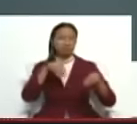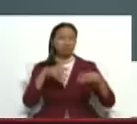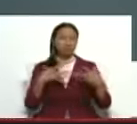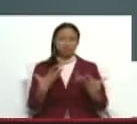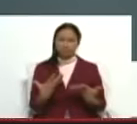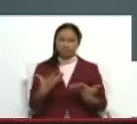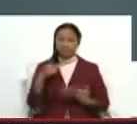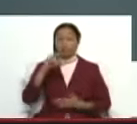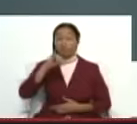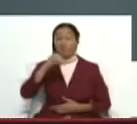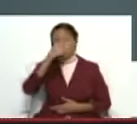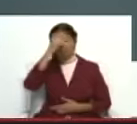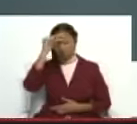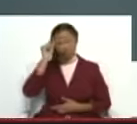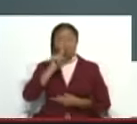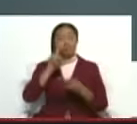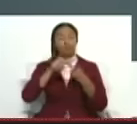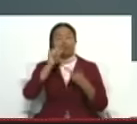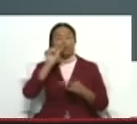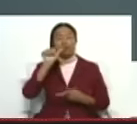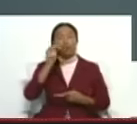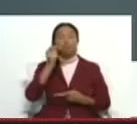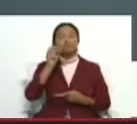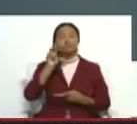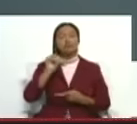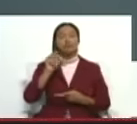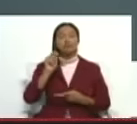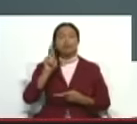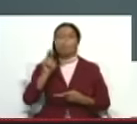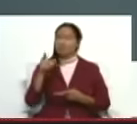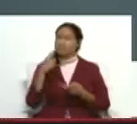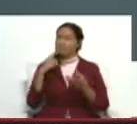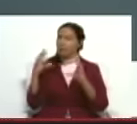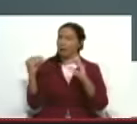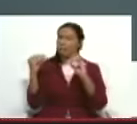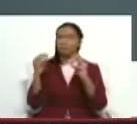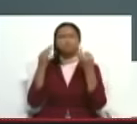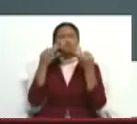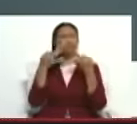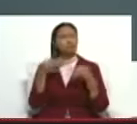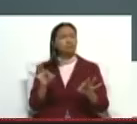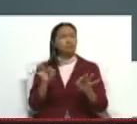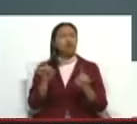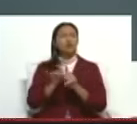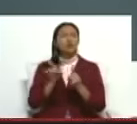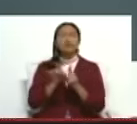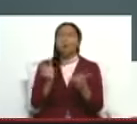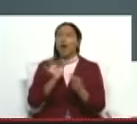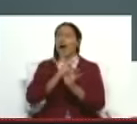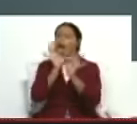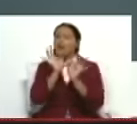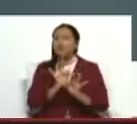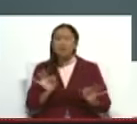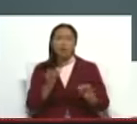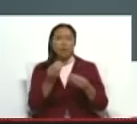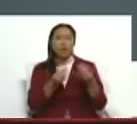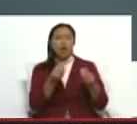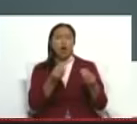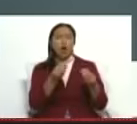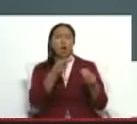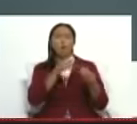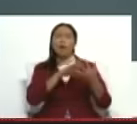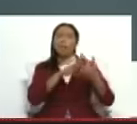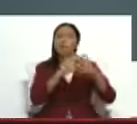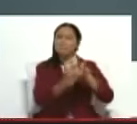estaban hablándole a una asamblea comunal en el barrio Simón Rodríguez